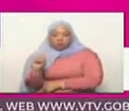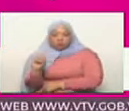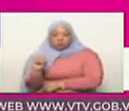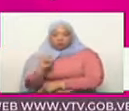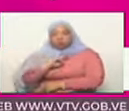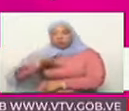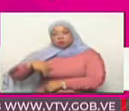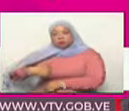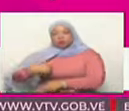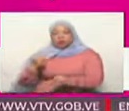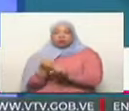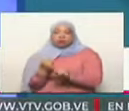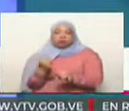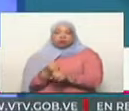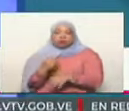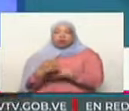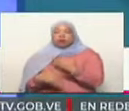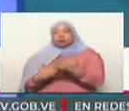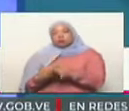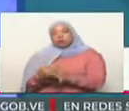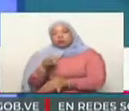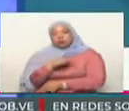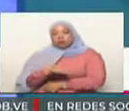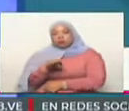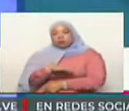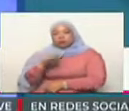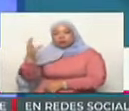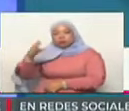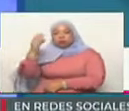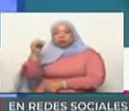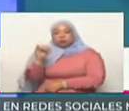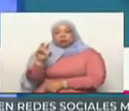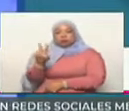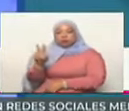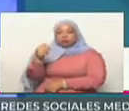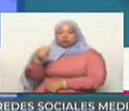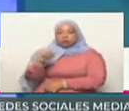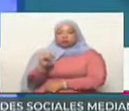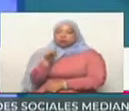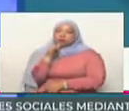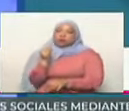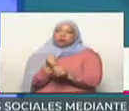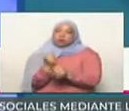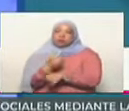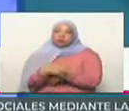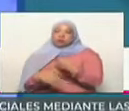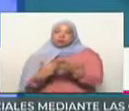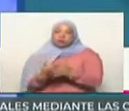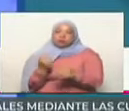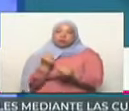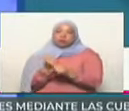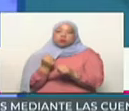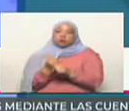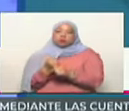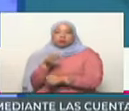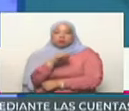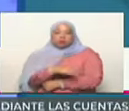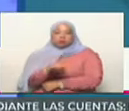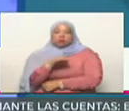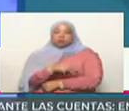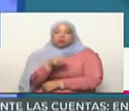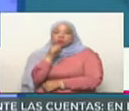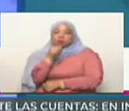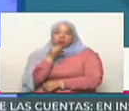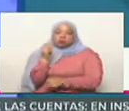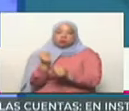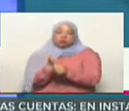nosotros nuestro canciller en ese entonces estaba nuestro hermano Jorge Arriaza, nos informa pues sobre ya